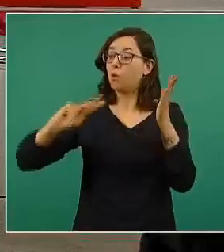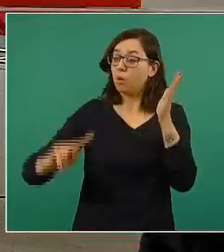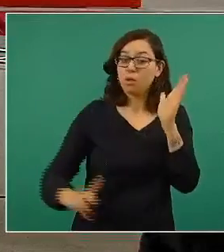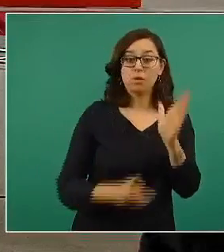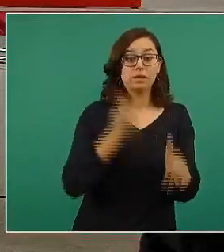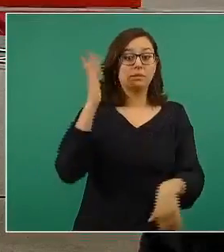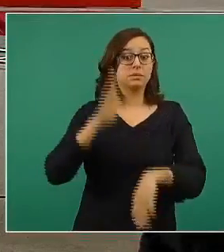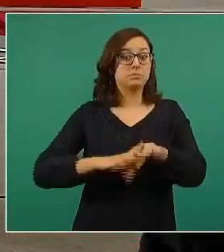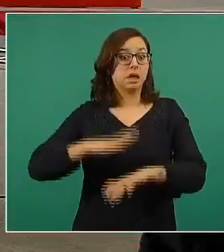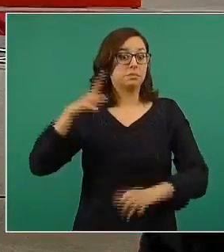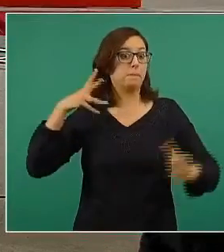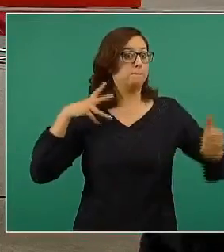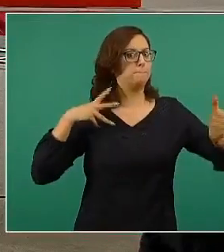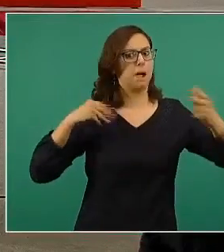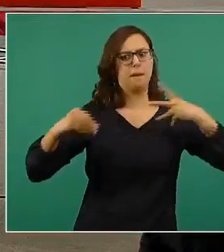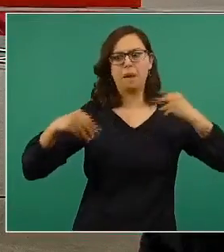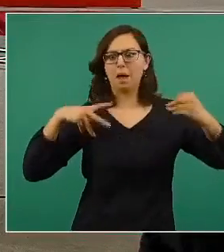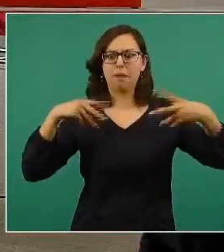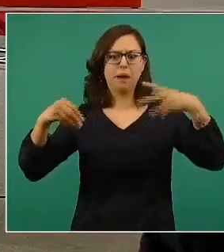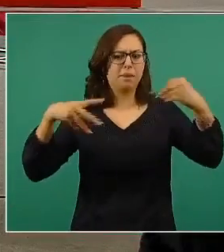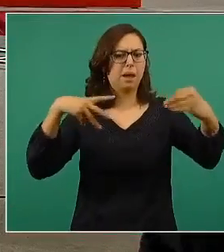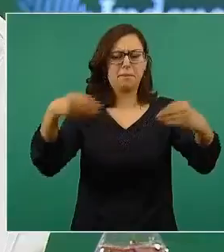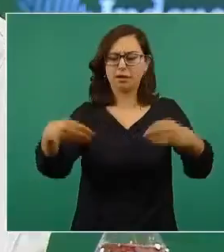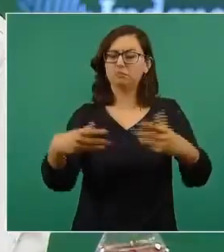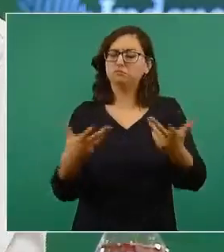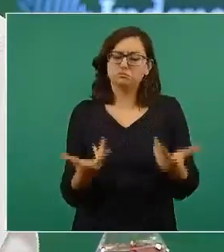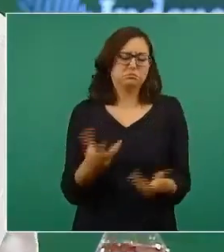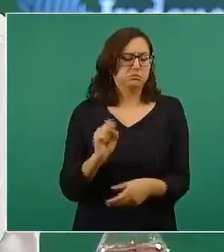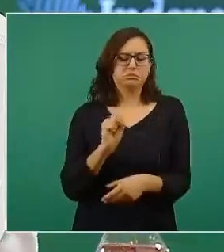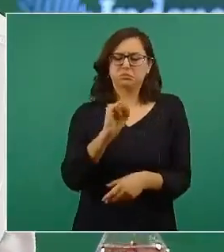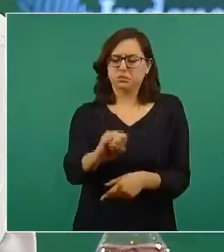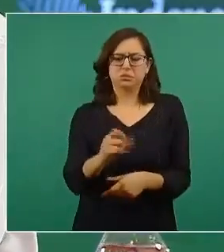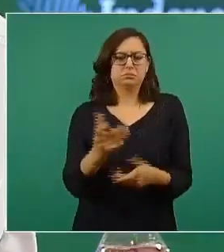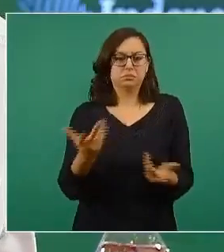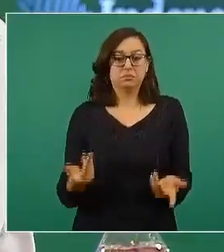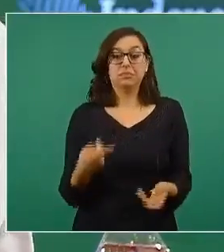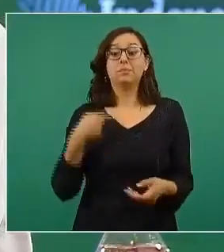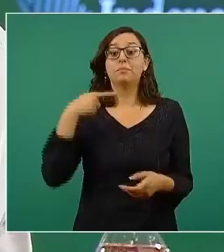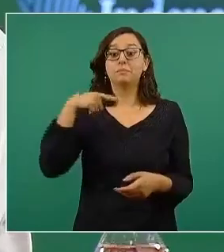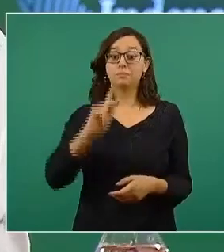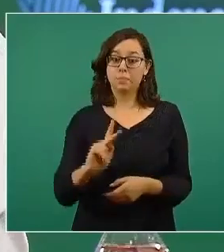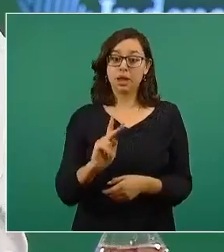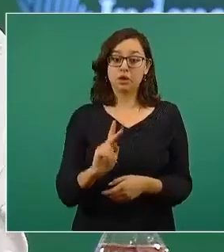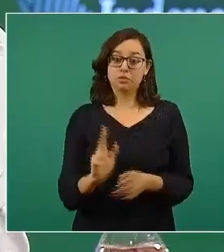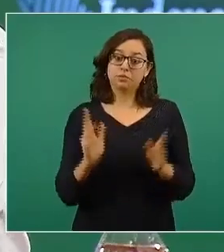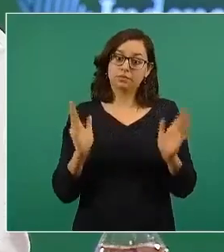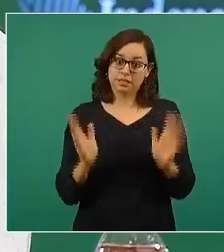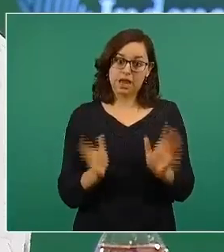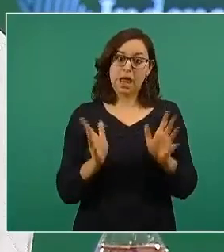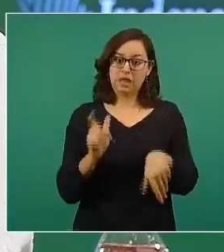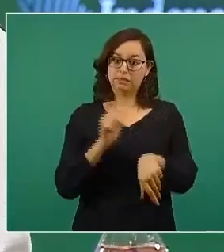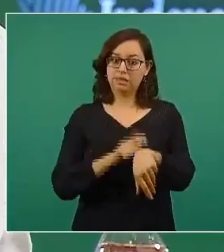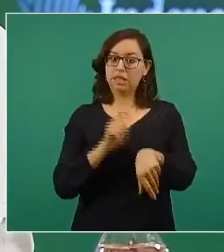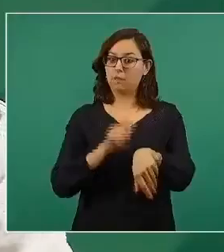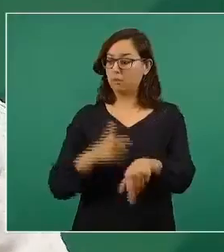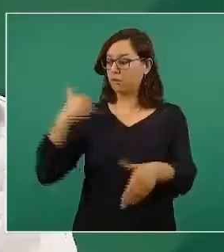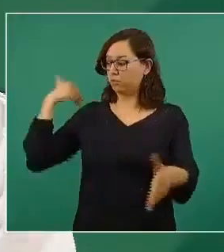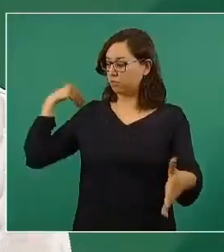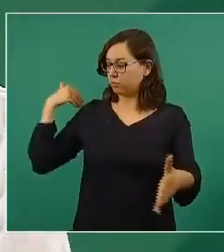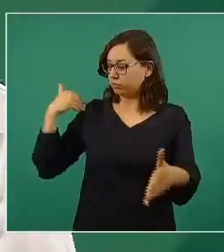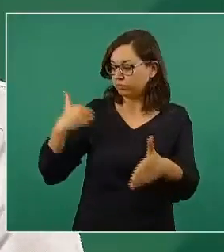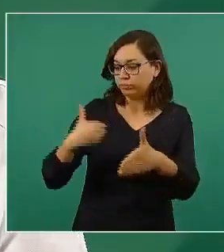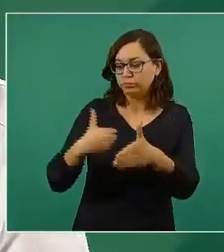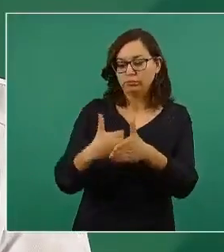etcétera. Pero en algún momento tenemos que cerrar el ciclo de esta comunicación, pasar a otras que